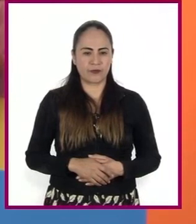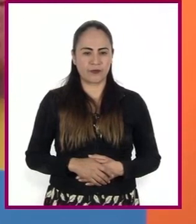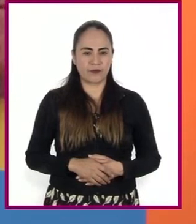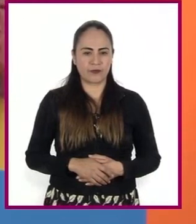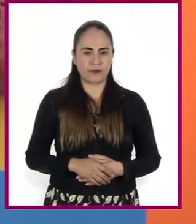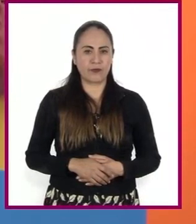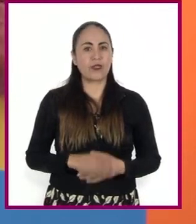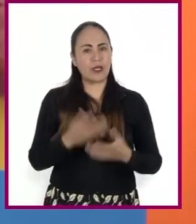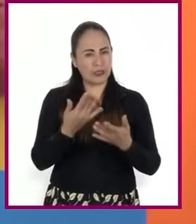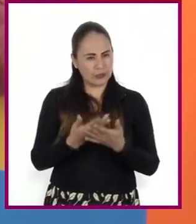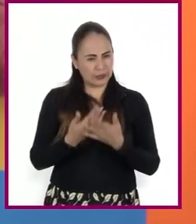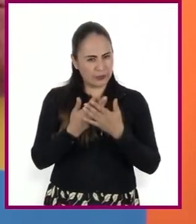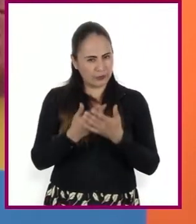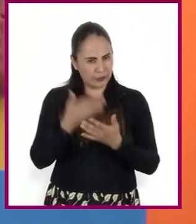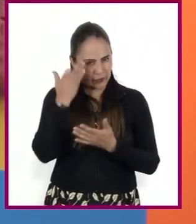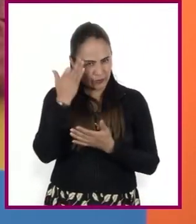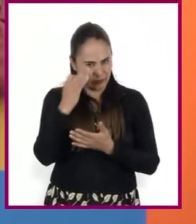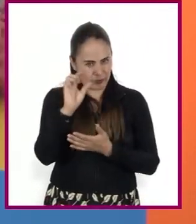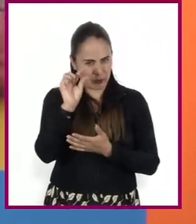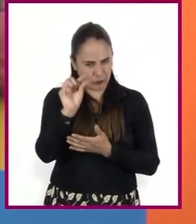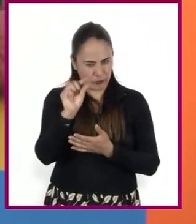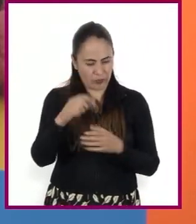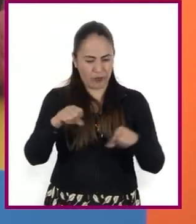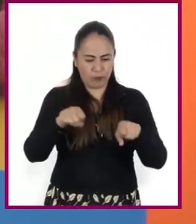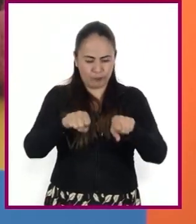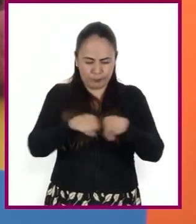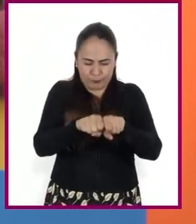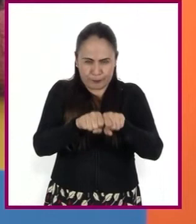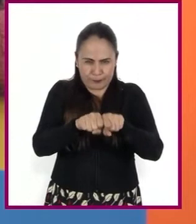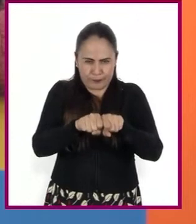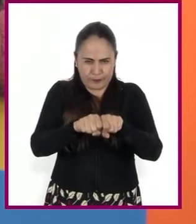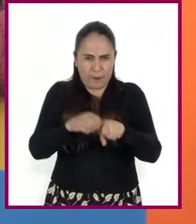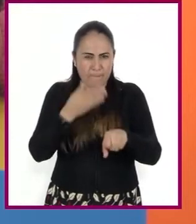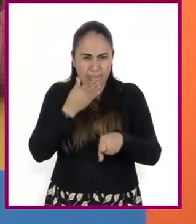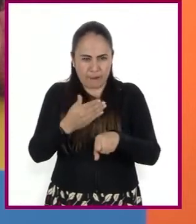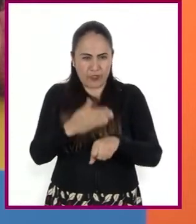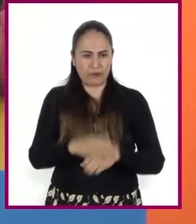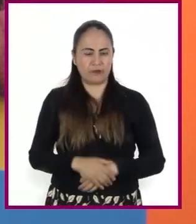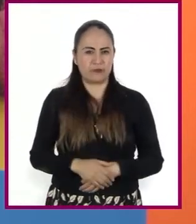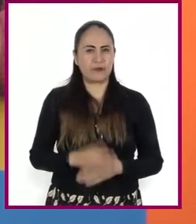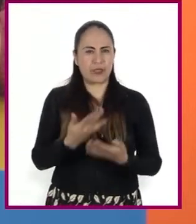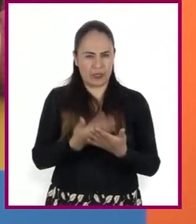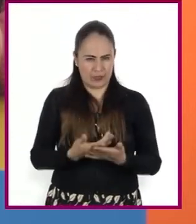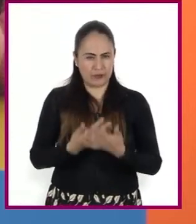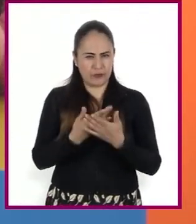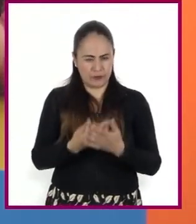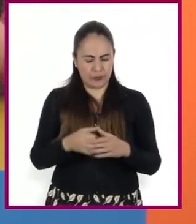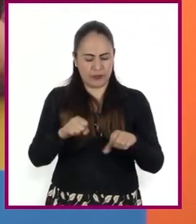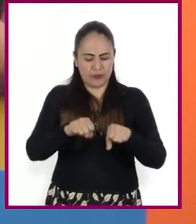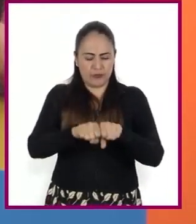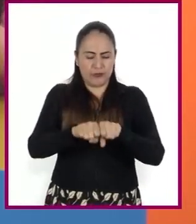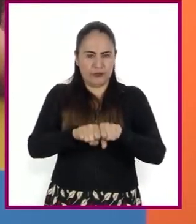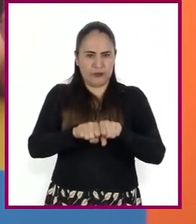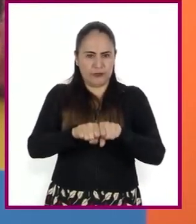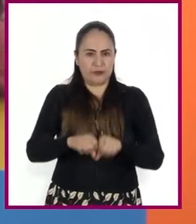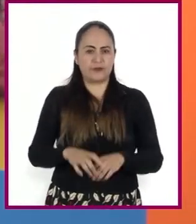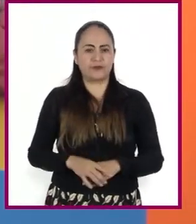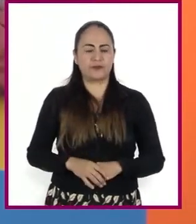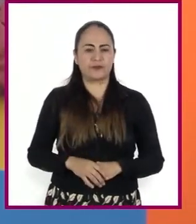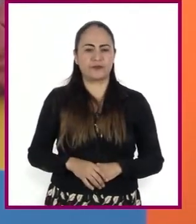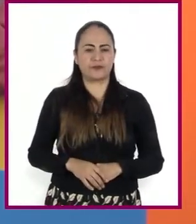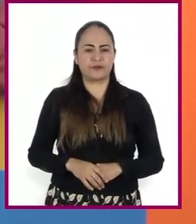Bueno, vamos a esperar un poco mientras se unen bien. Sí, hay que esperar a que solidifique. Creo que